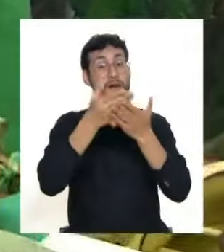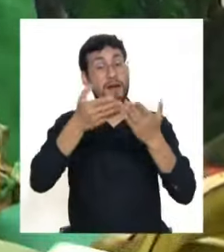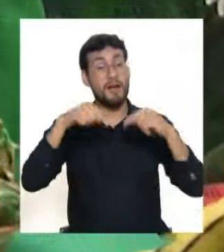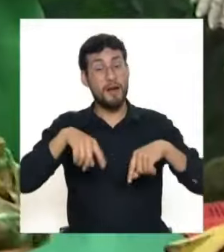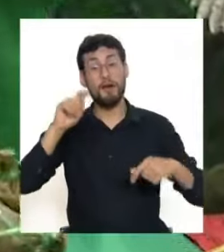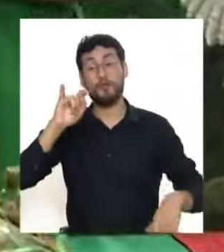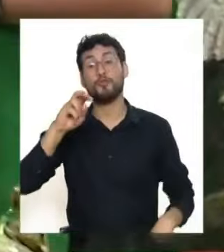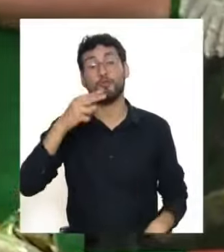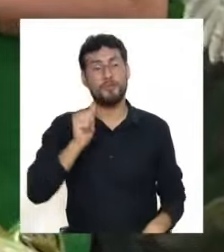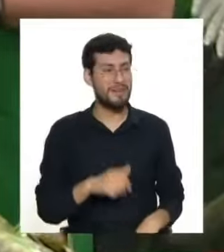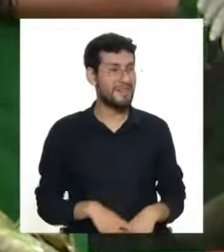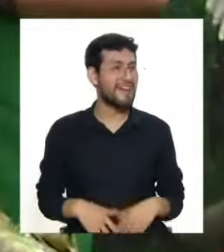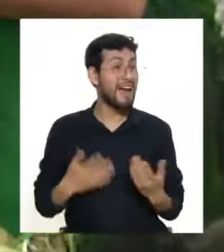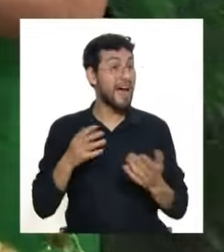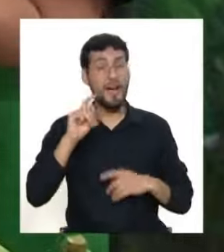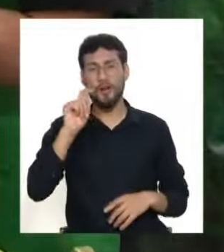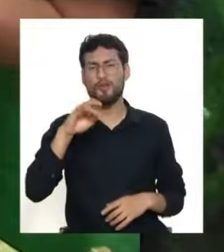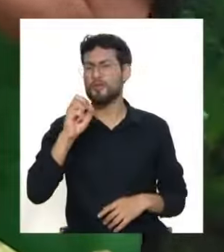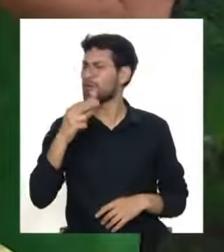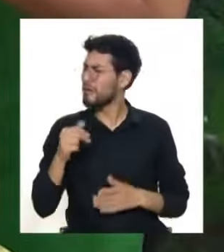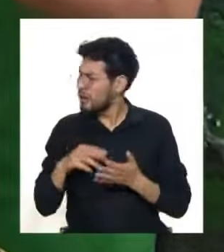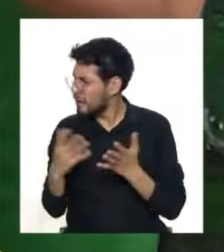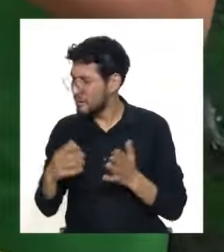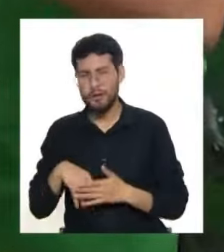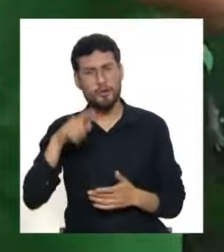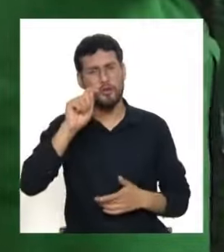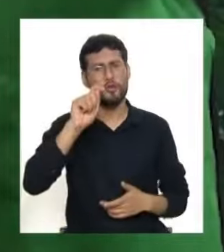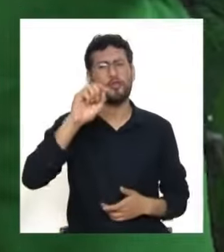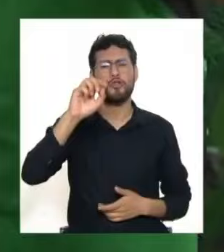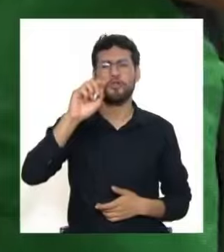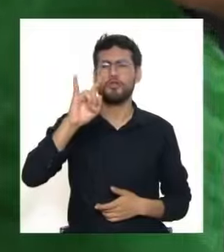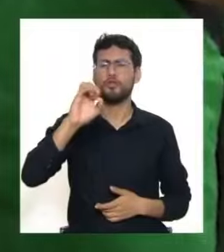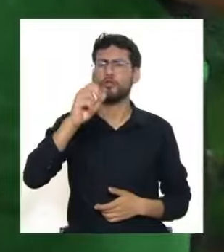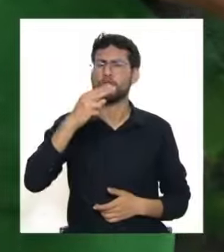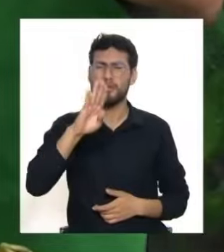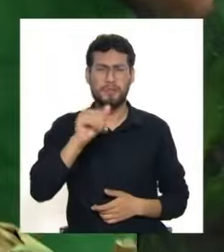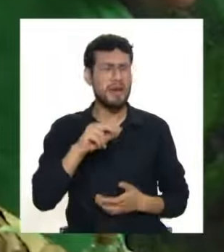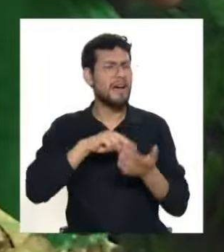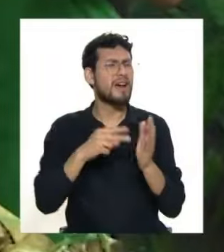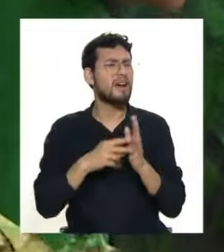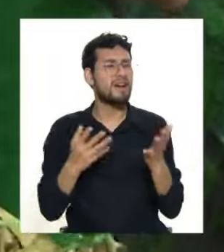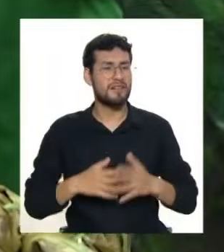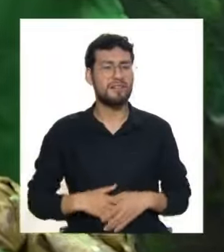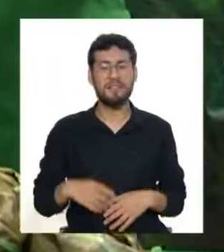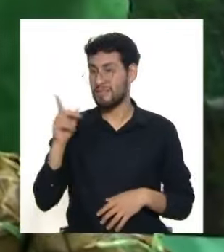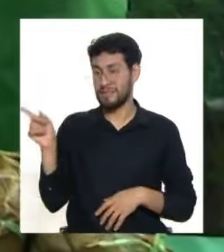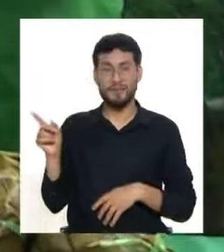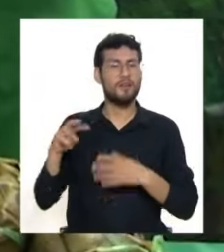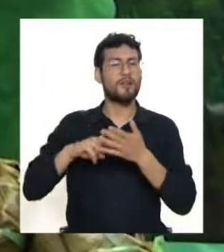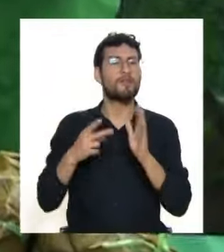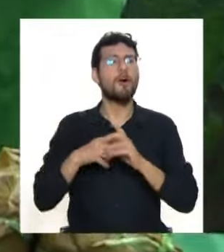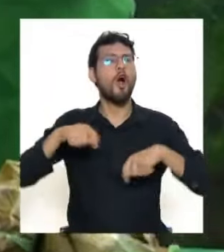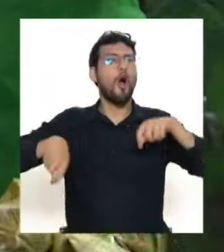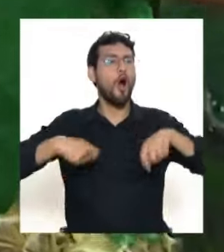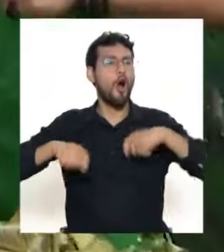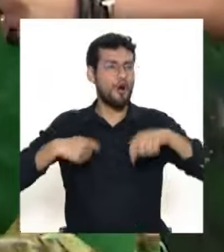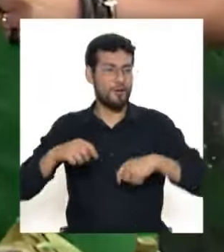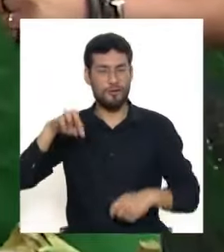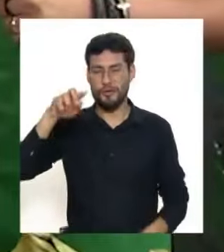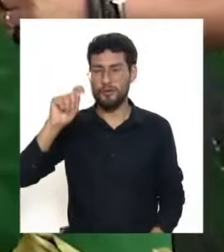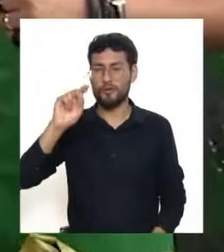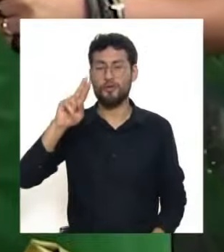a mi tuyupa. Oh. La tuyupa. ¿A dónde? ¿Dónde? A la tuyupa. ¿Qué es eso? La tuyupa significa cuando van a la cocina a visitar a la gente. Cuando